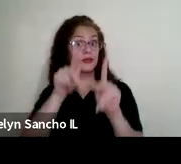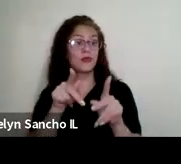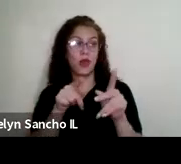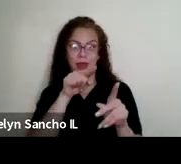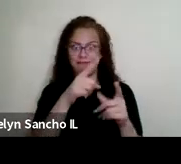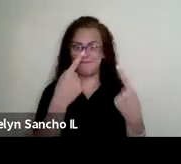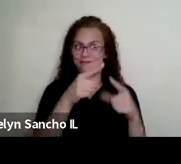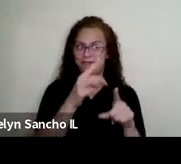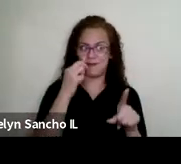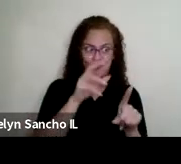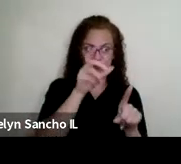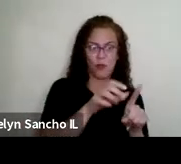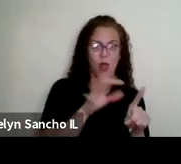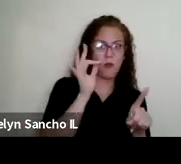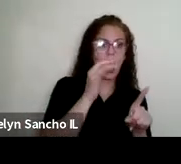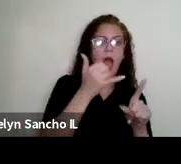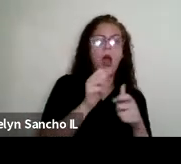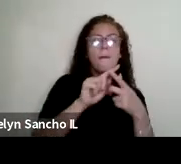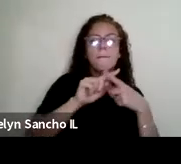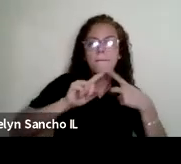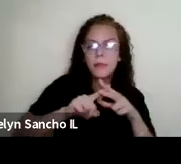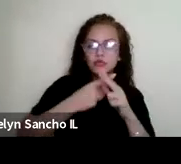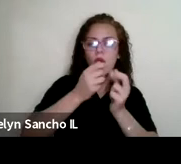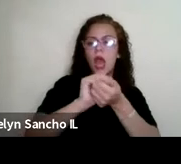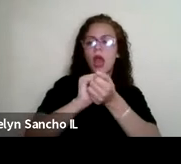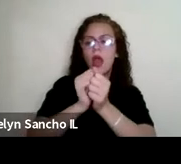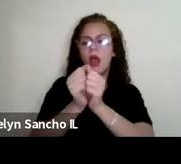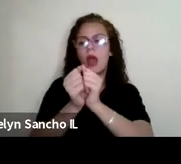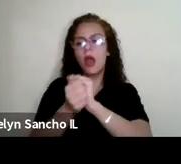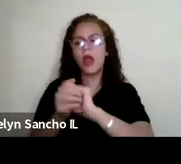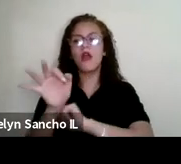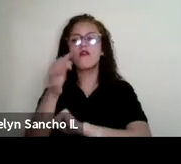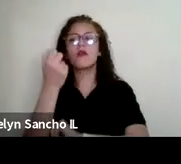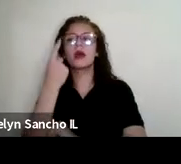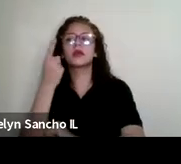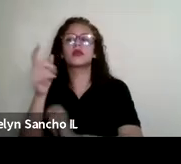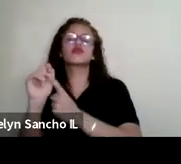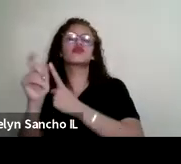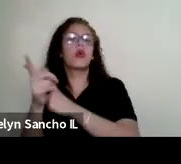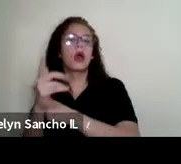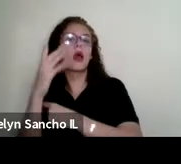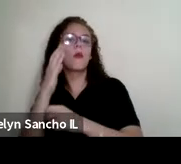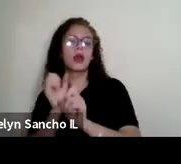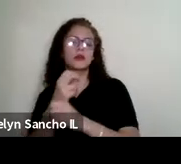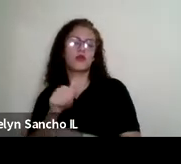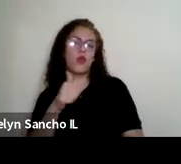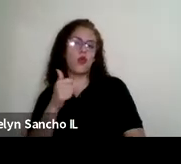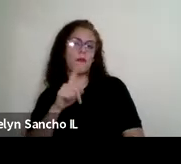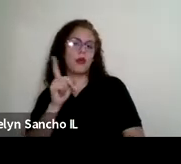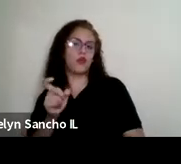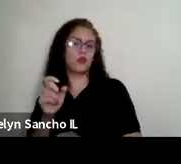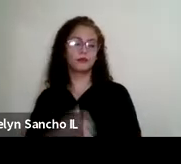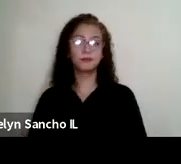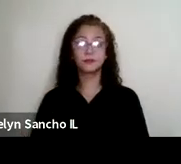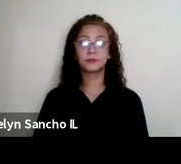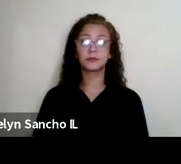ha empezado a cambiar completamente la forma en que entendemos las sociedades, porque nos hicimos otras preguntas.